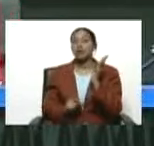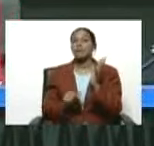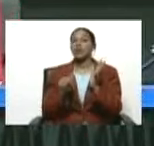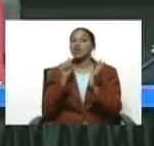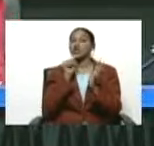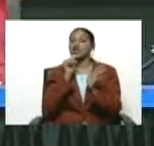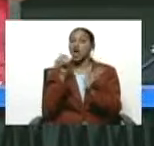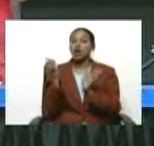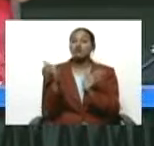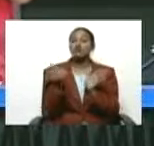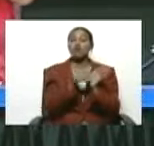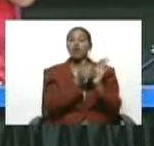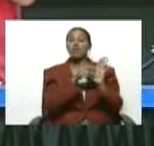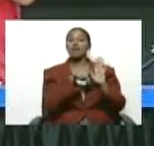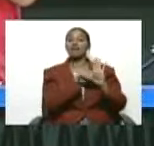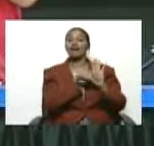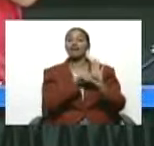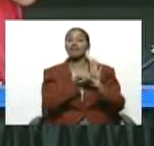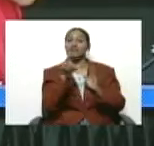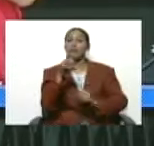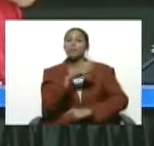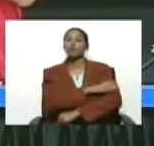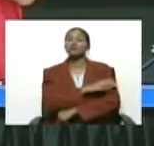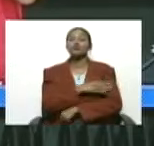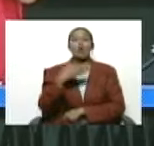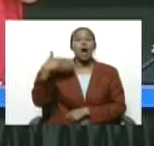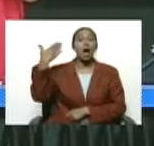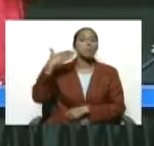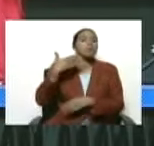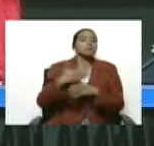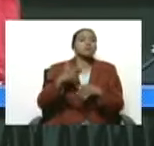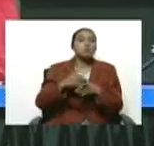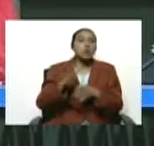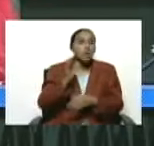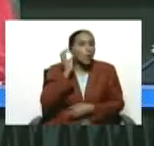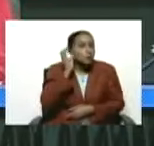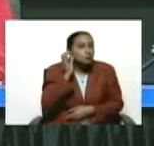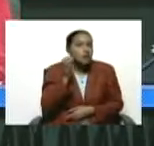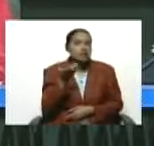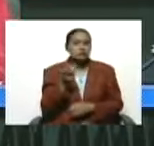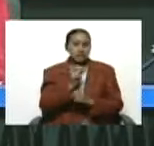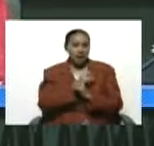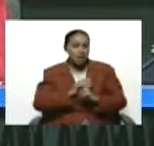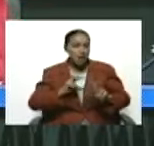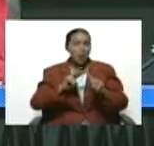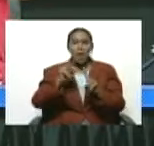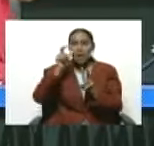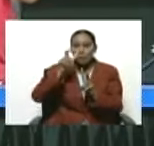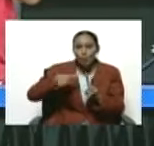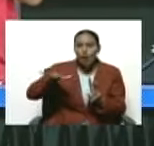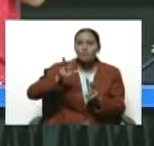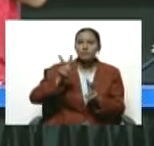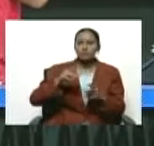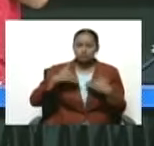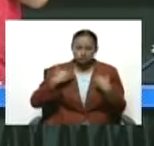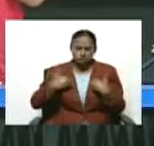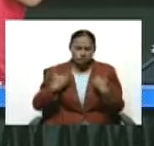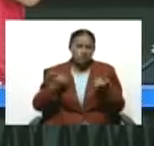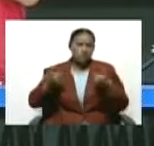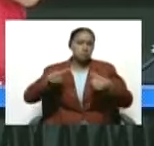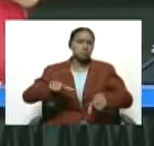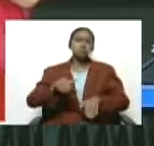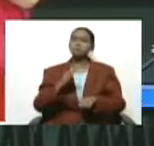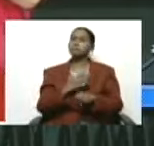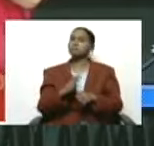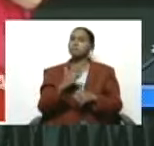y no contaba con la astucia, la fortaleza, la conciencia y la moral del pueblo de Venezuela, de los productores agropecuarios